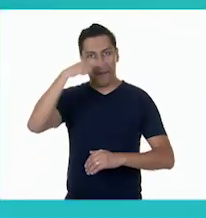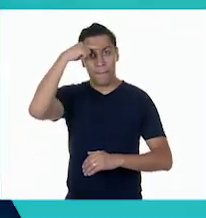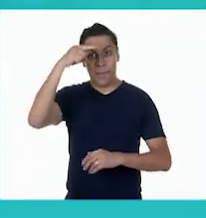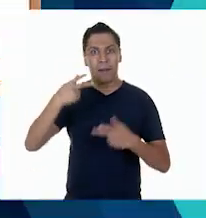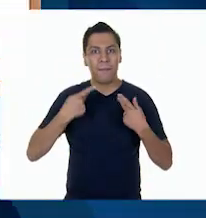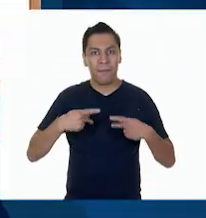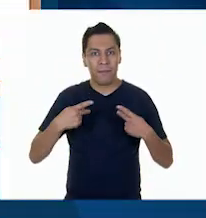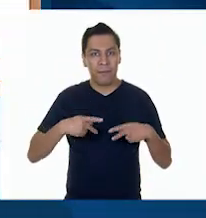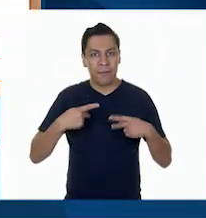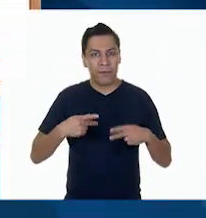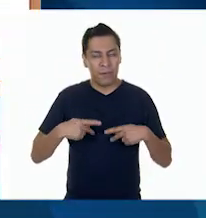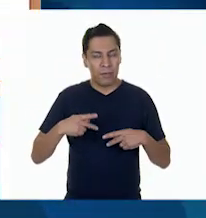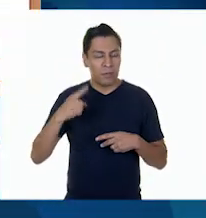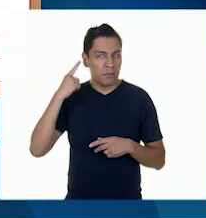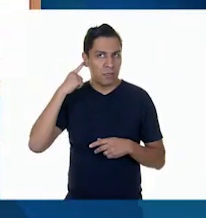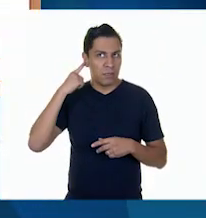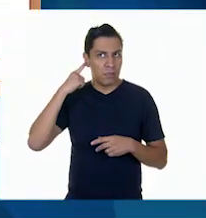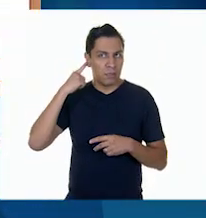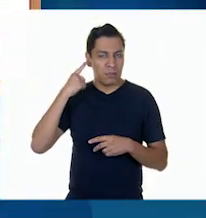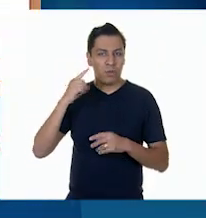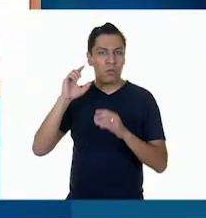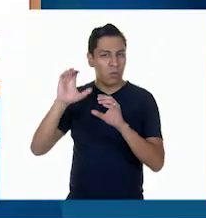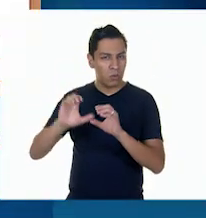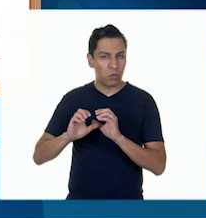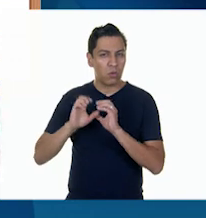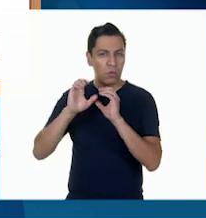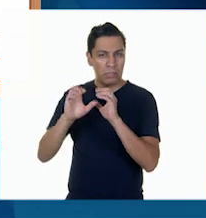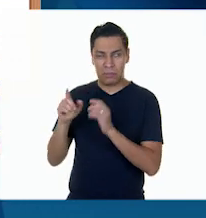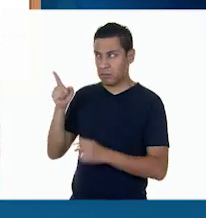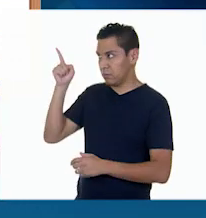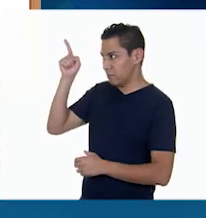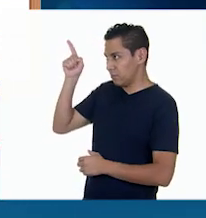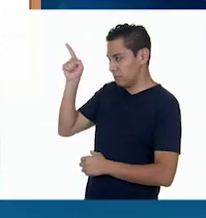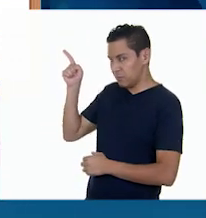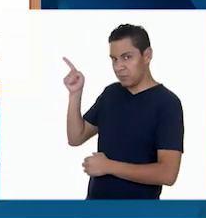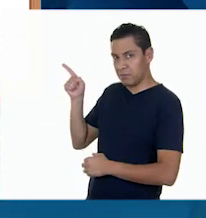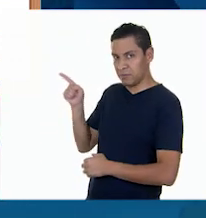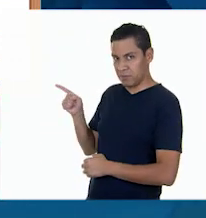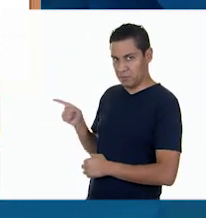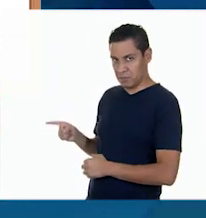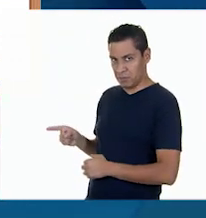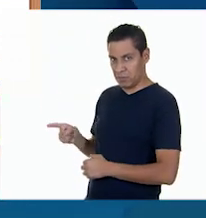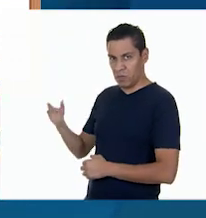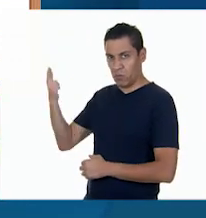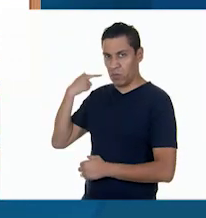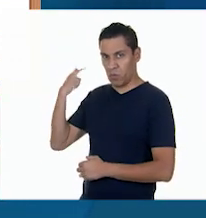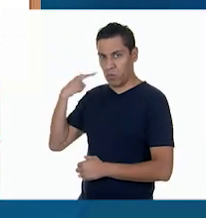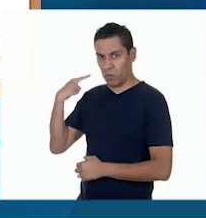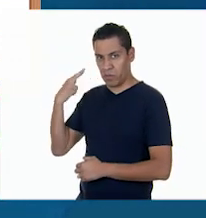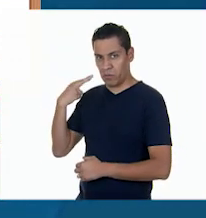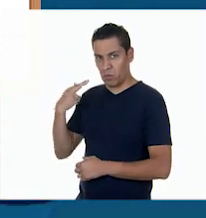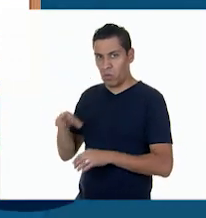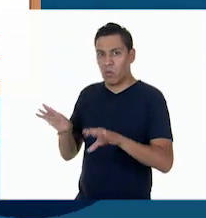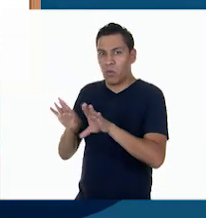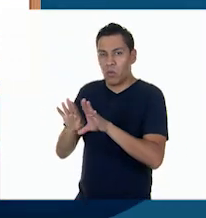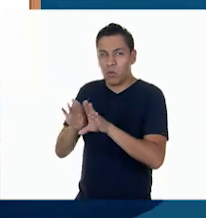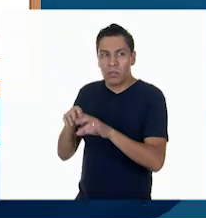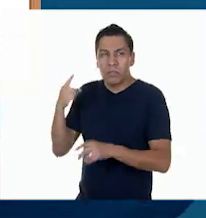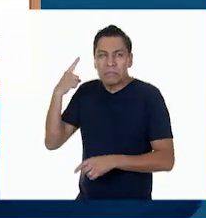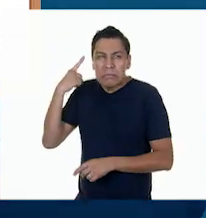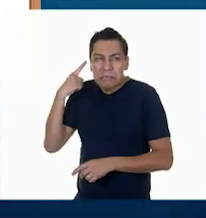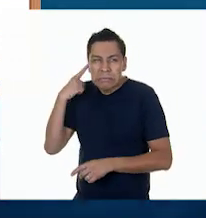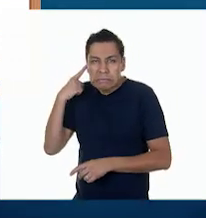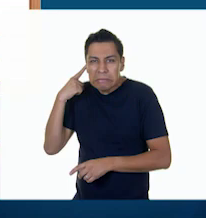humanos. En esta tabla están algunos ejemplos de fuentes de sonido. Sonido apenas audible